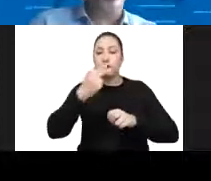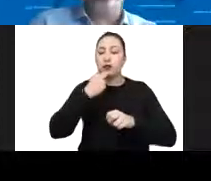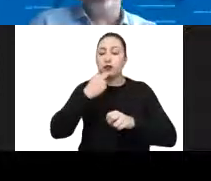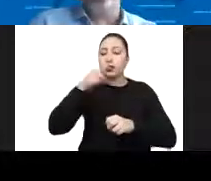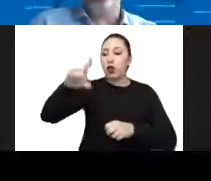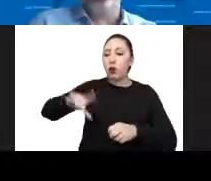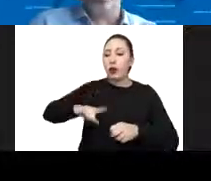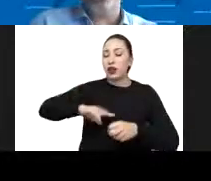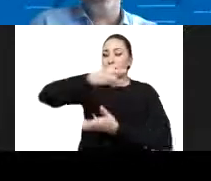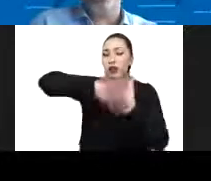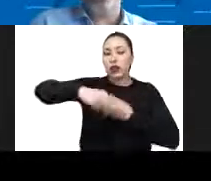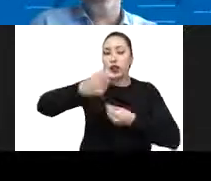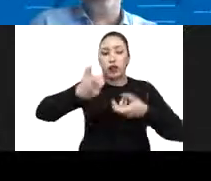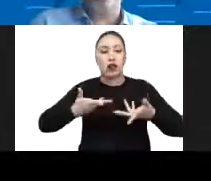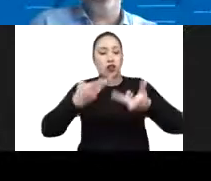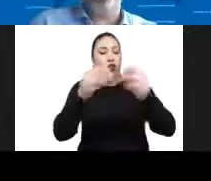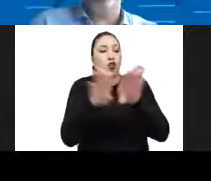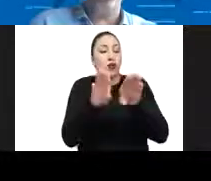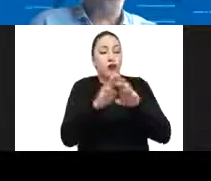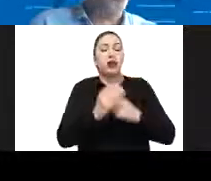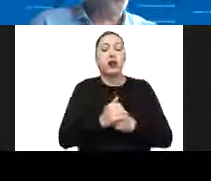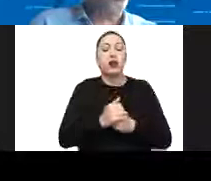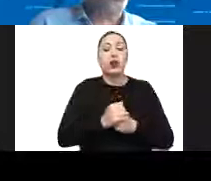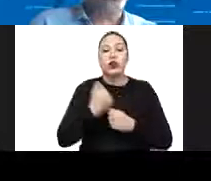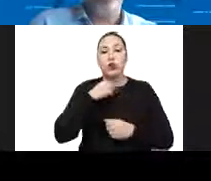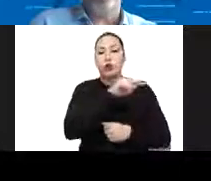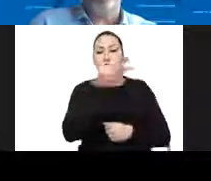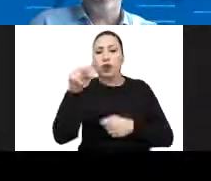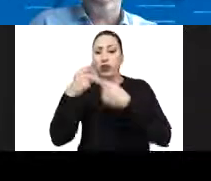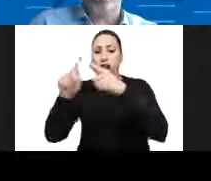es algo crítico, dado que en la mayoría de los países